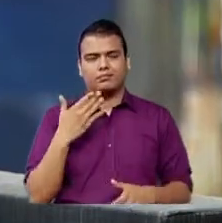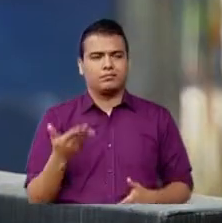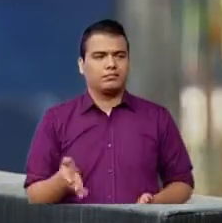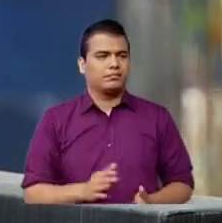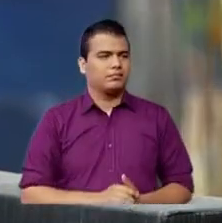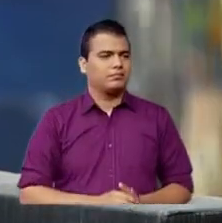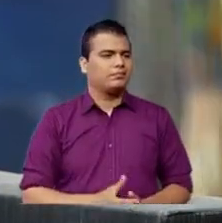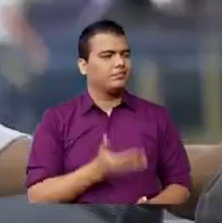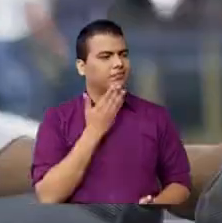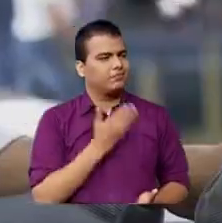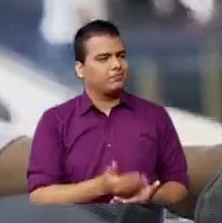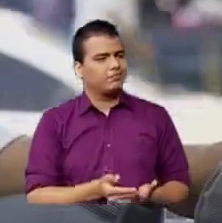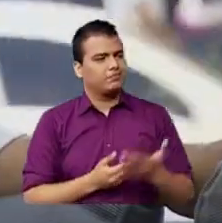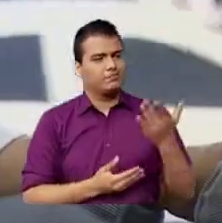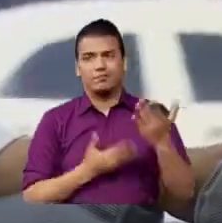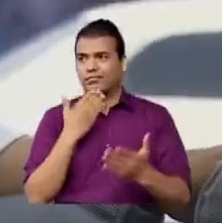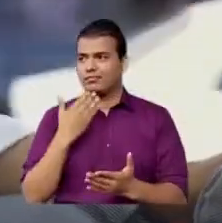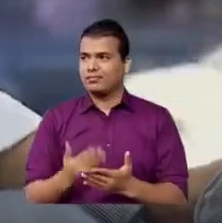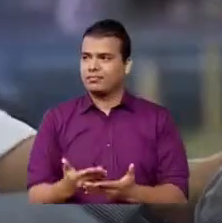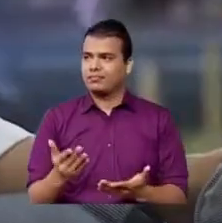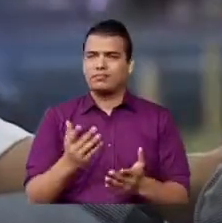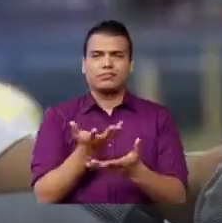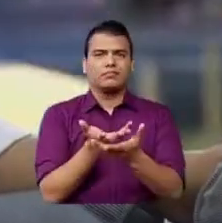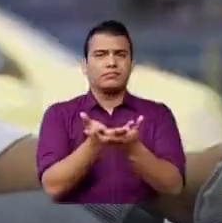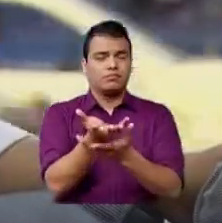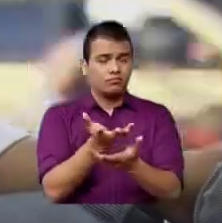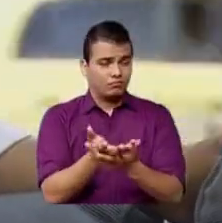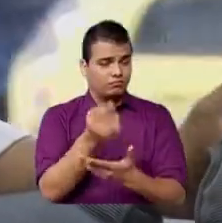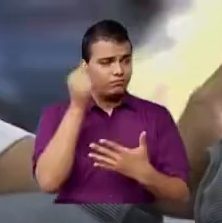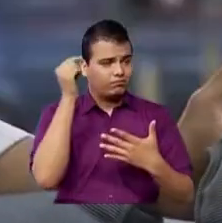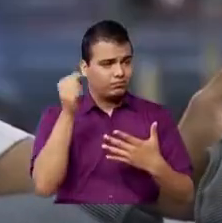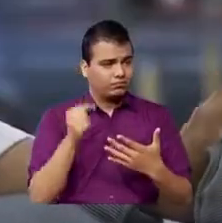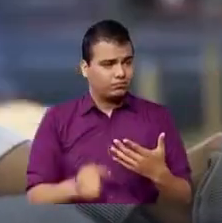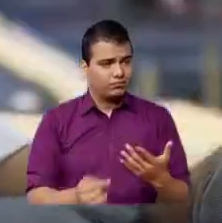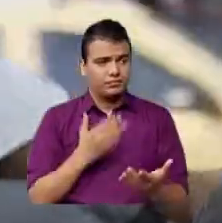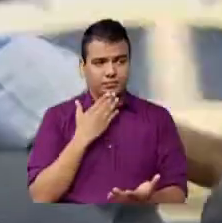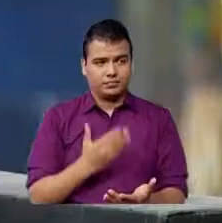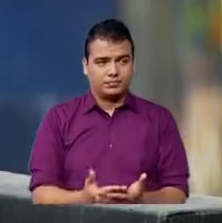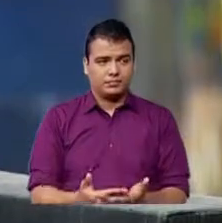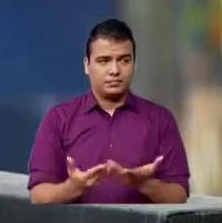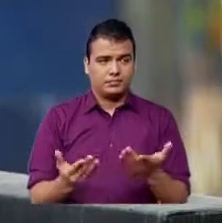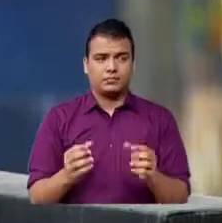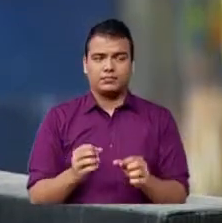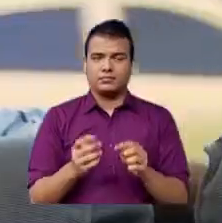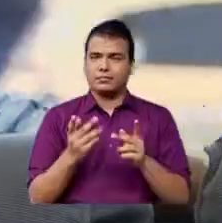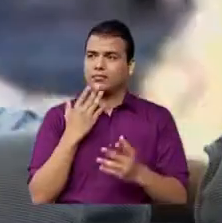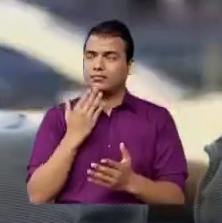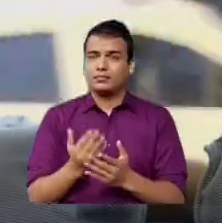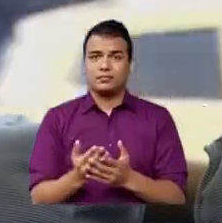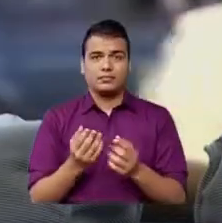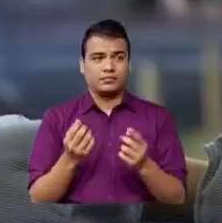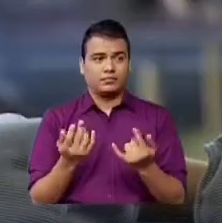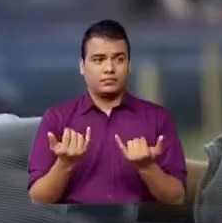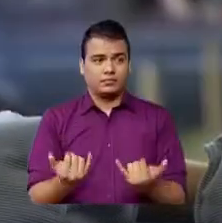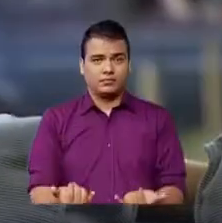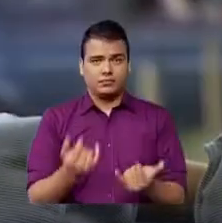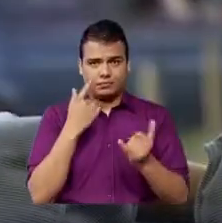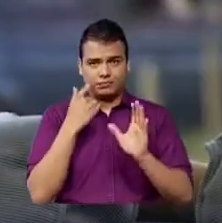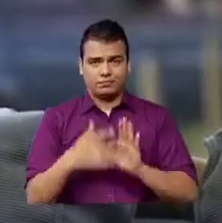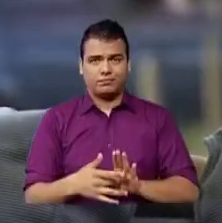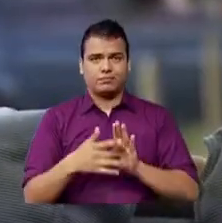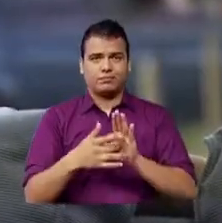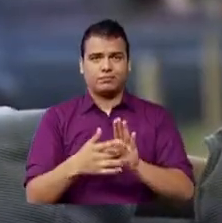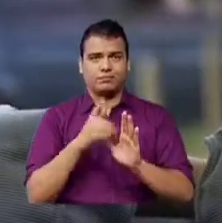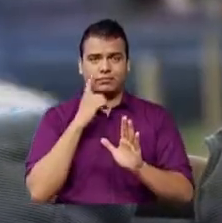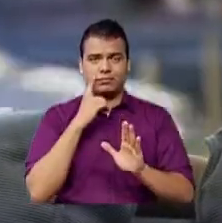Pues muchísimas gracias. Fernando, muy amable. Por todos esos consejos. Agradecemos muchísimo, ¿verdad? Muchas gracias. Y vamos a hacer en este momento